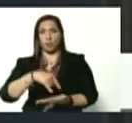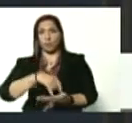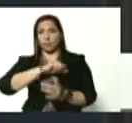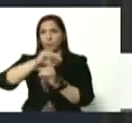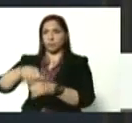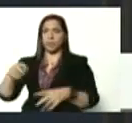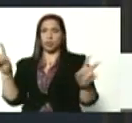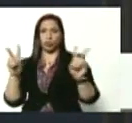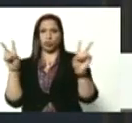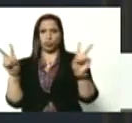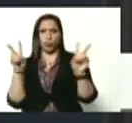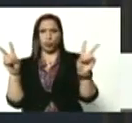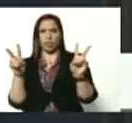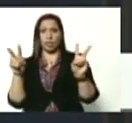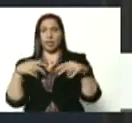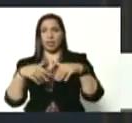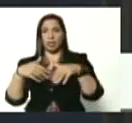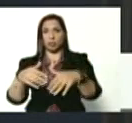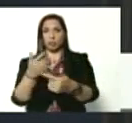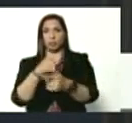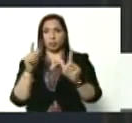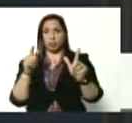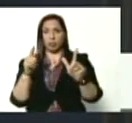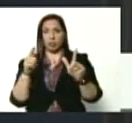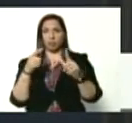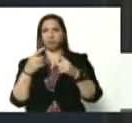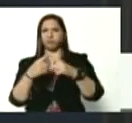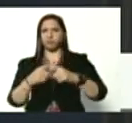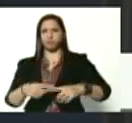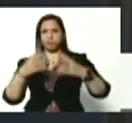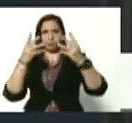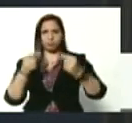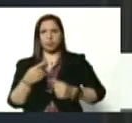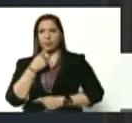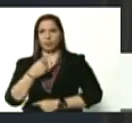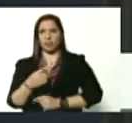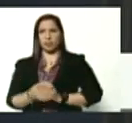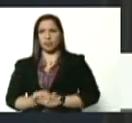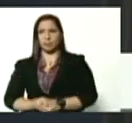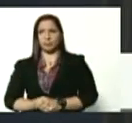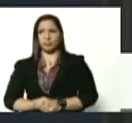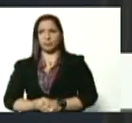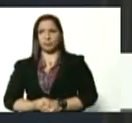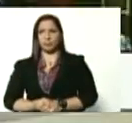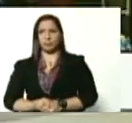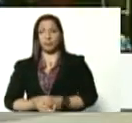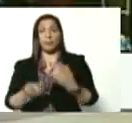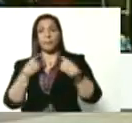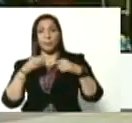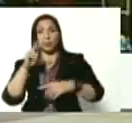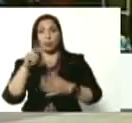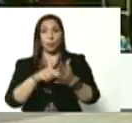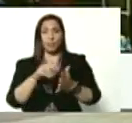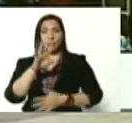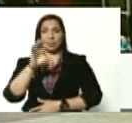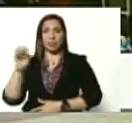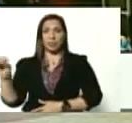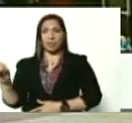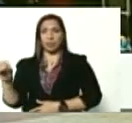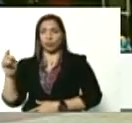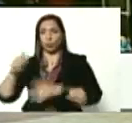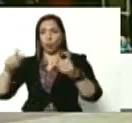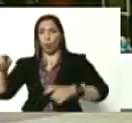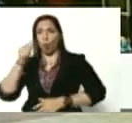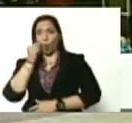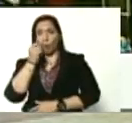en la batalla de carabobo cifras aproximadas señalan que el bando realista perdió 2.500 combatientes y más de